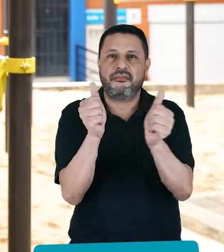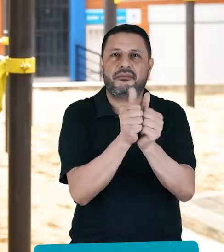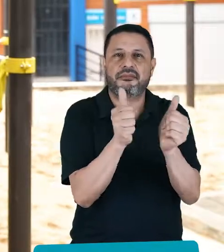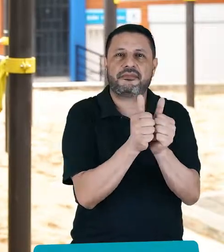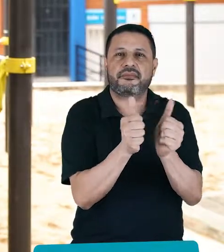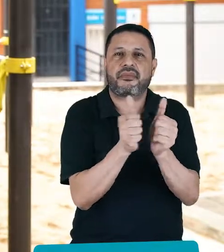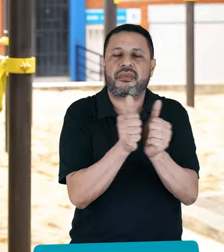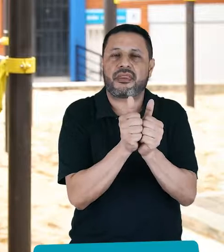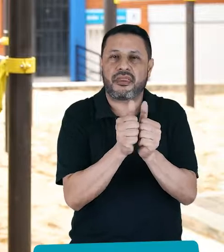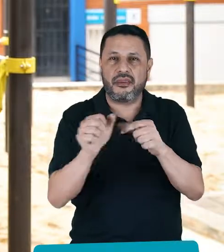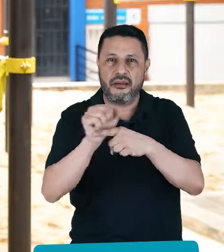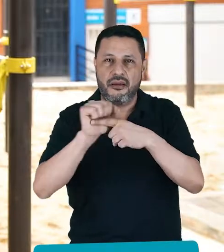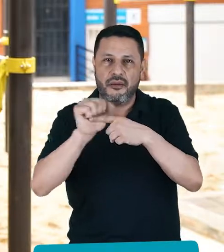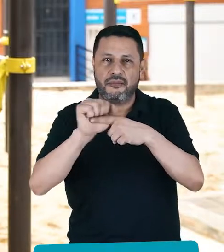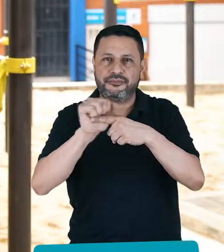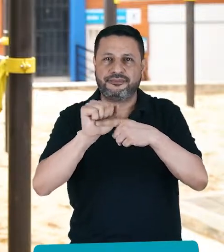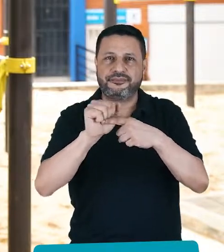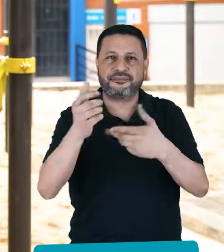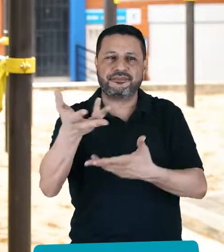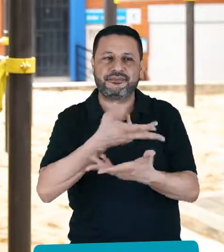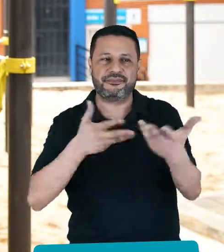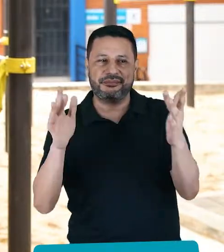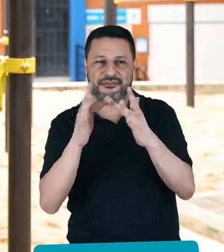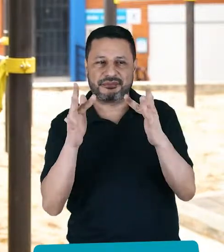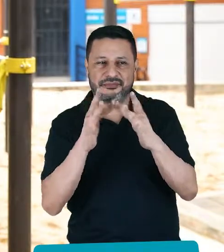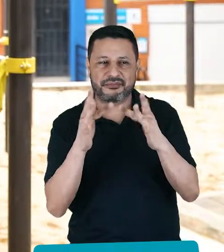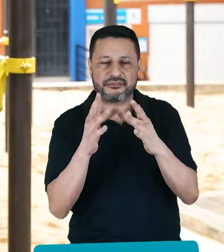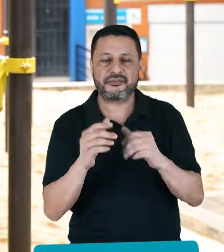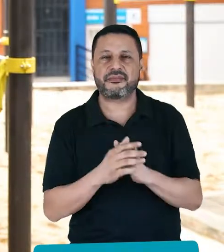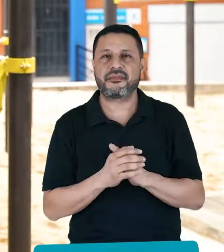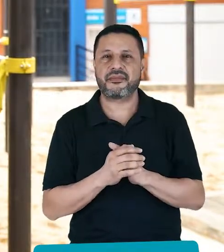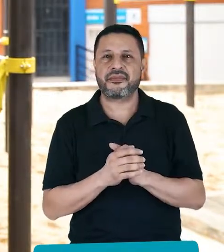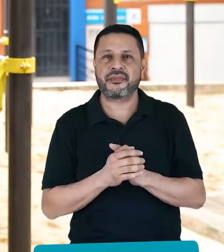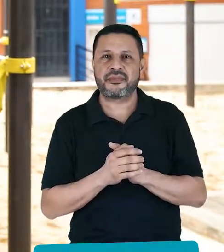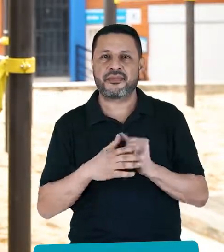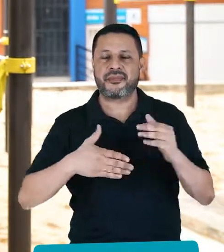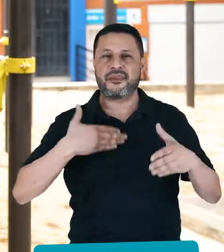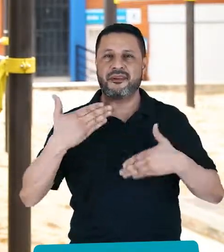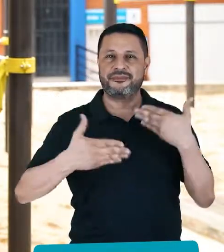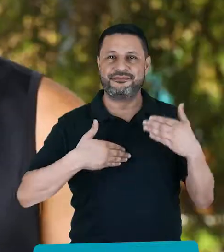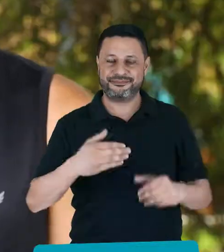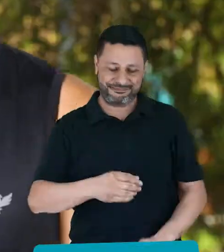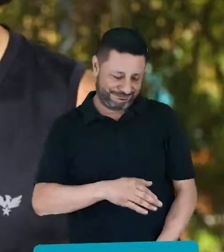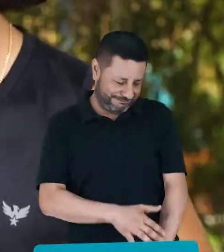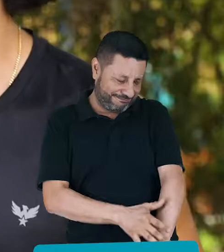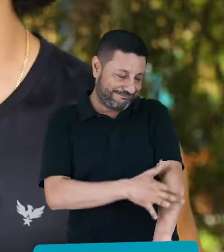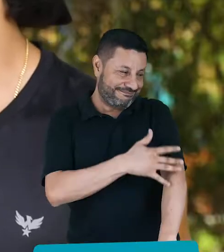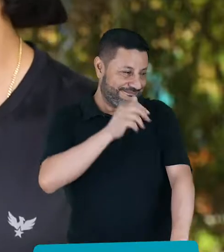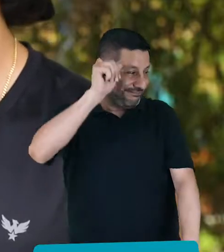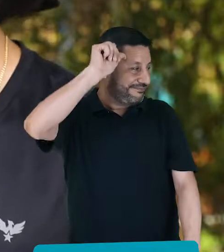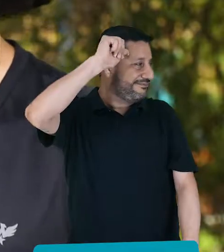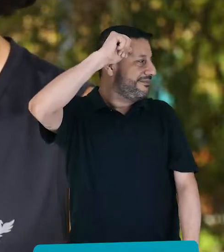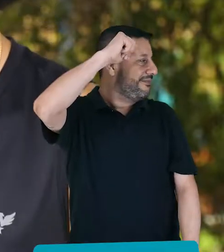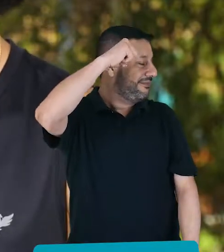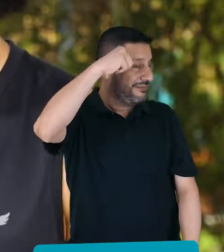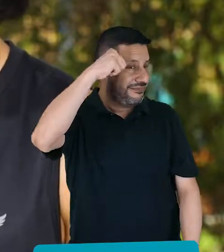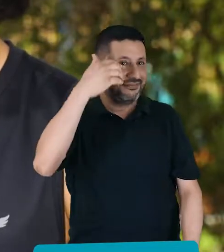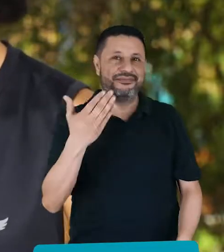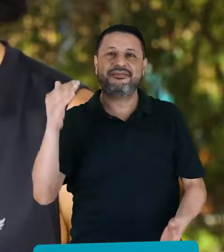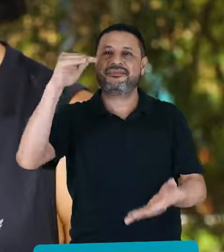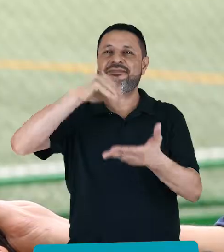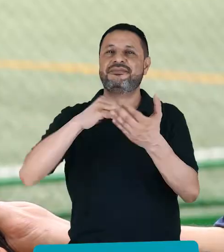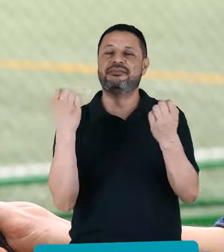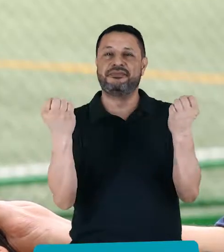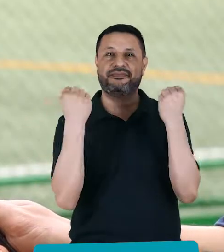con mis compañeros, entrenar, más que toda la socialización con ellos. Y no, y como te digo, es un sentimiento de mucha nostalgia de poder volver